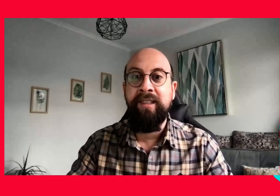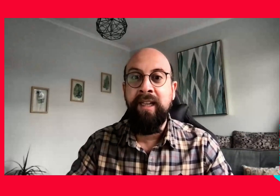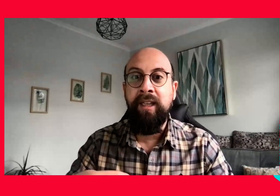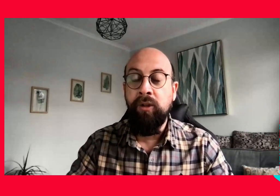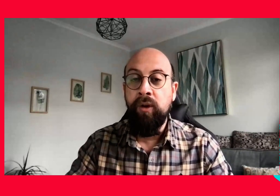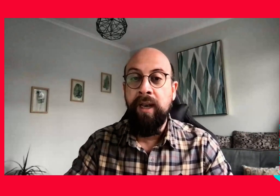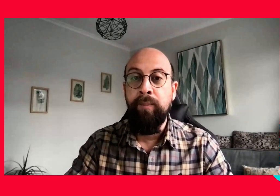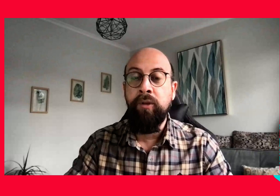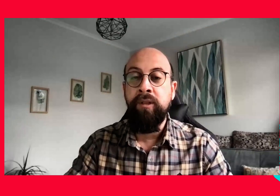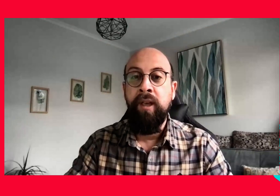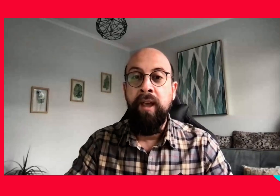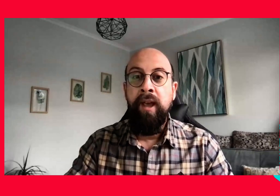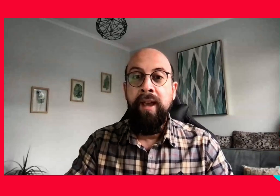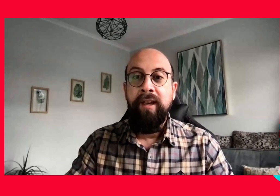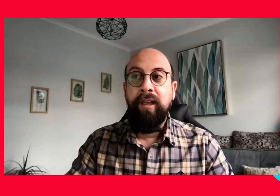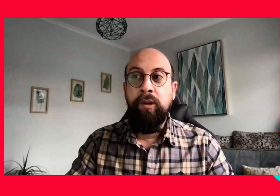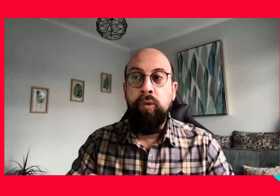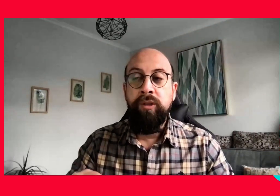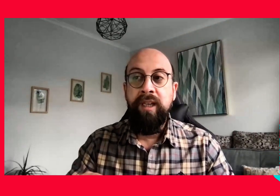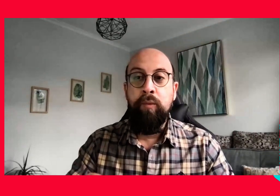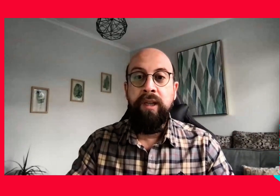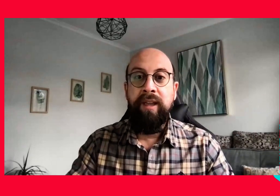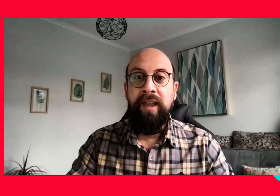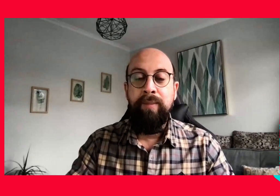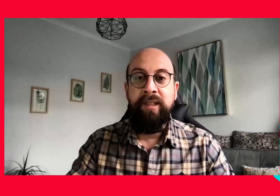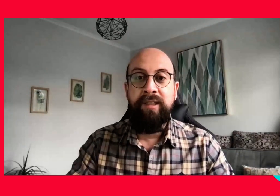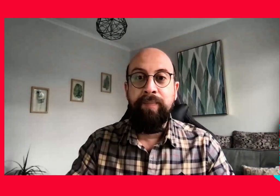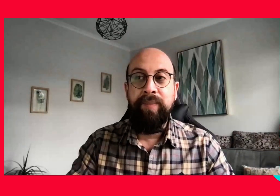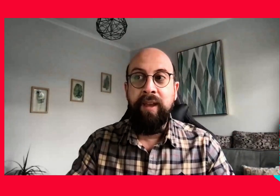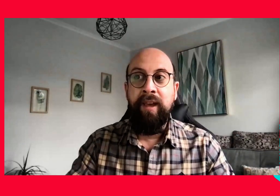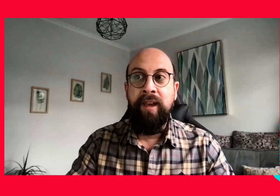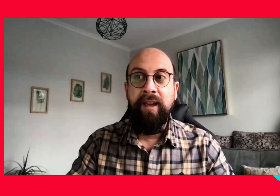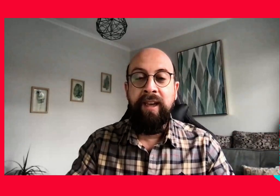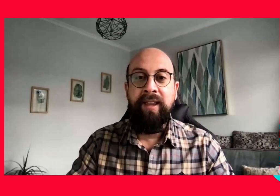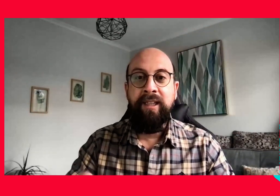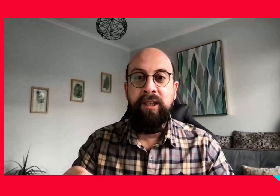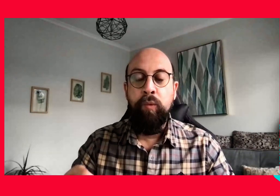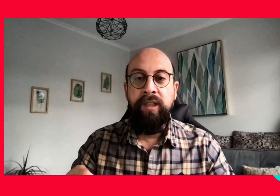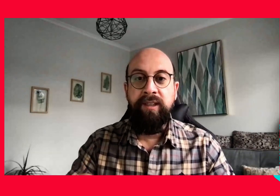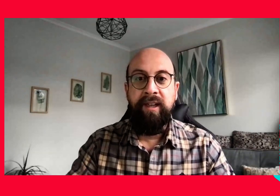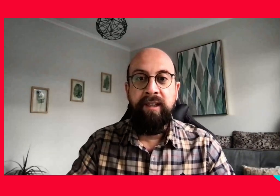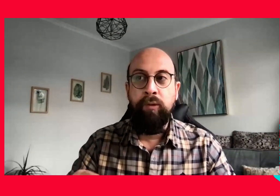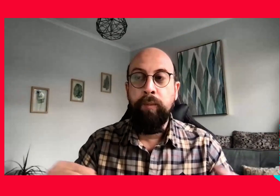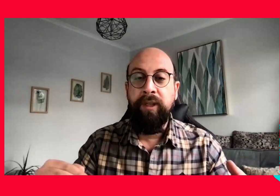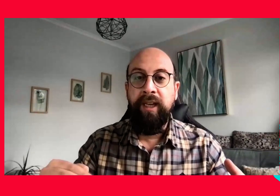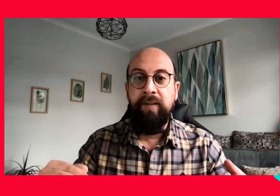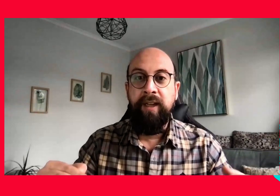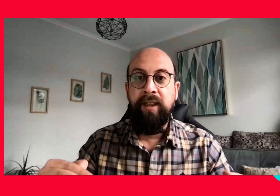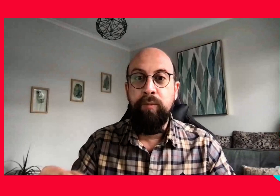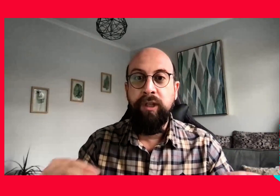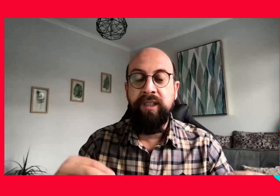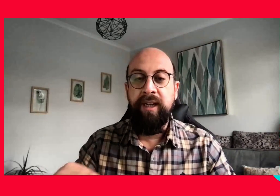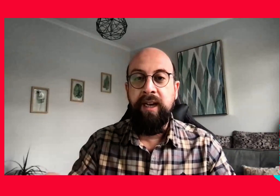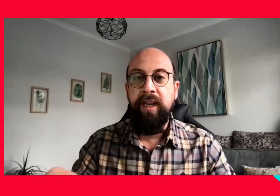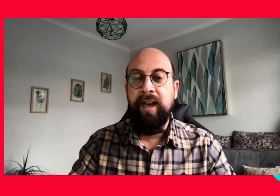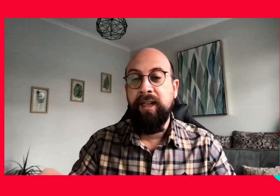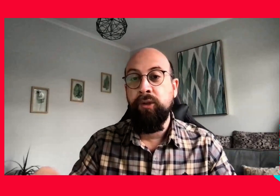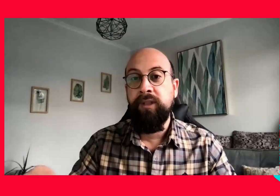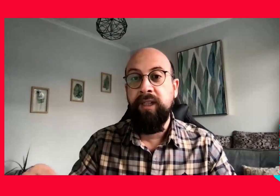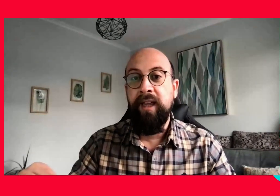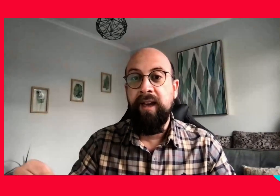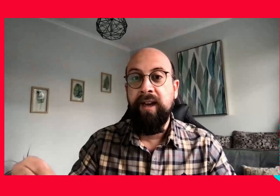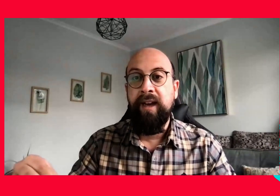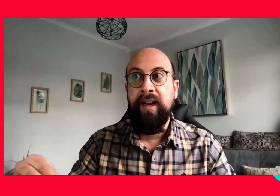más interesantes estos cambios, y uno se da cuenta además que estas secuencias que uno obtiene vienen de muestras